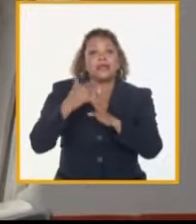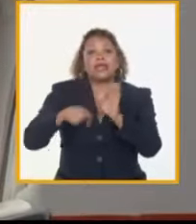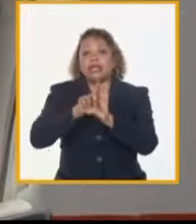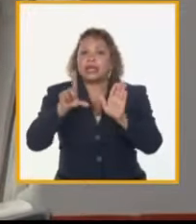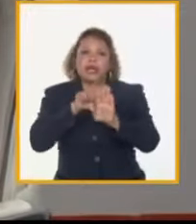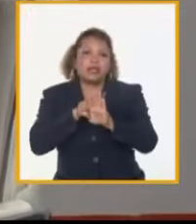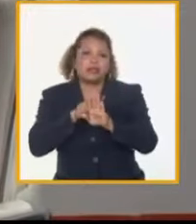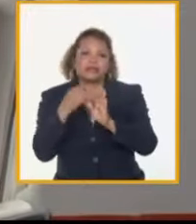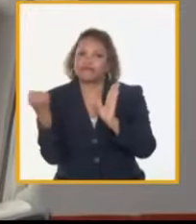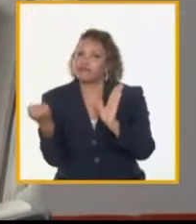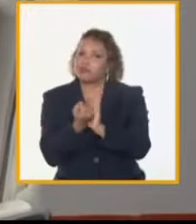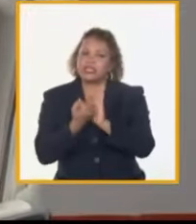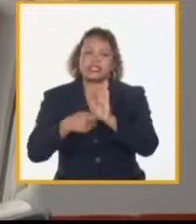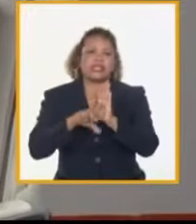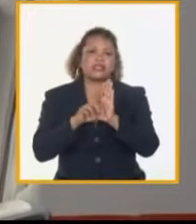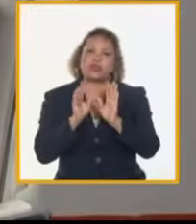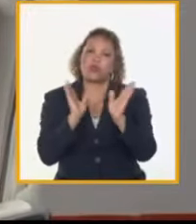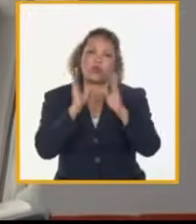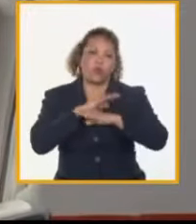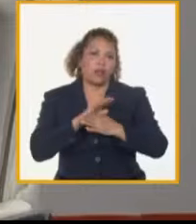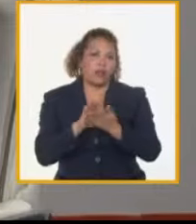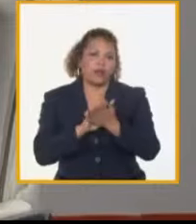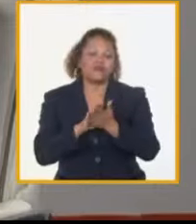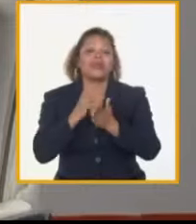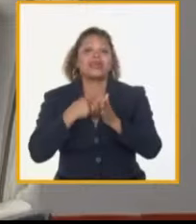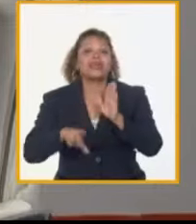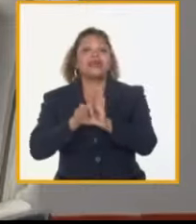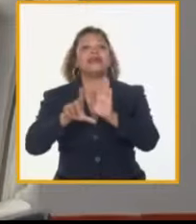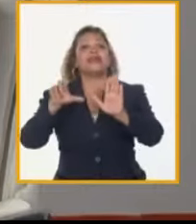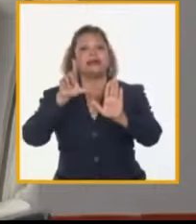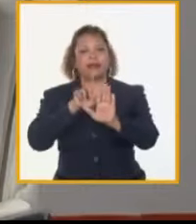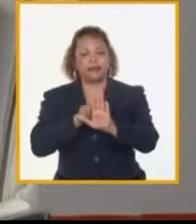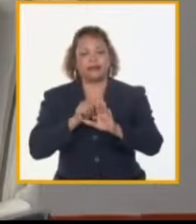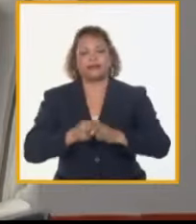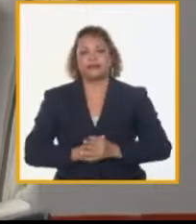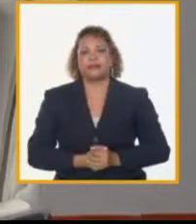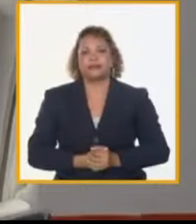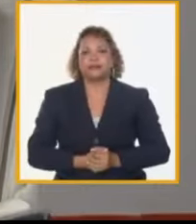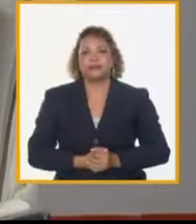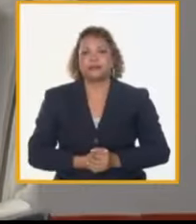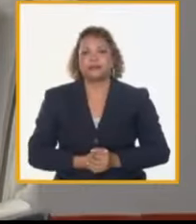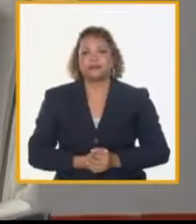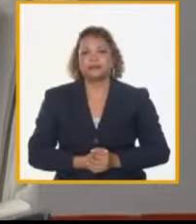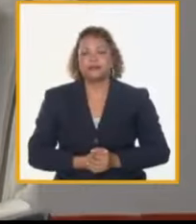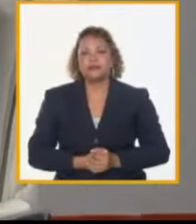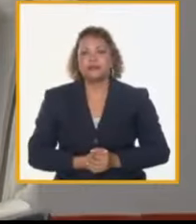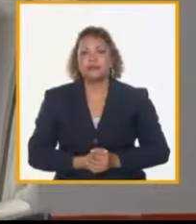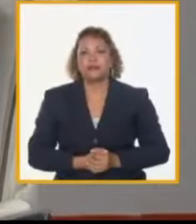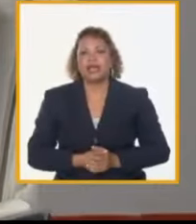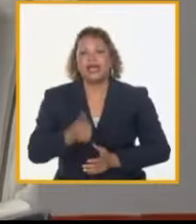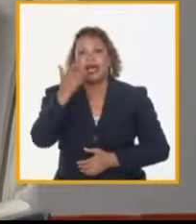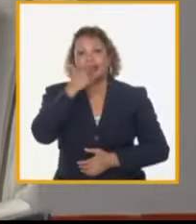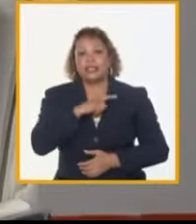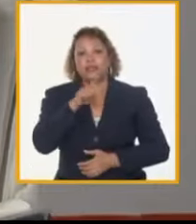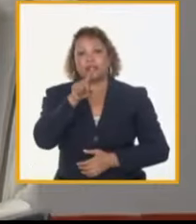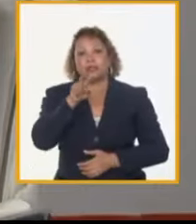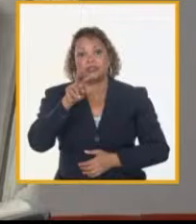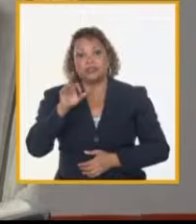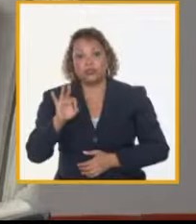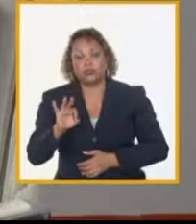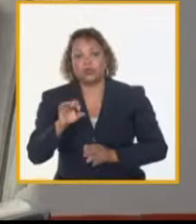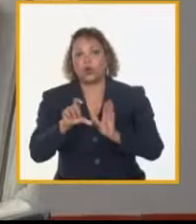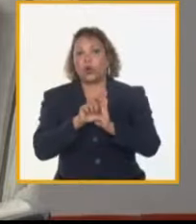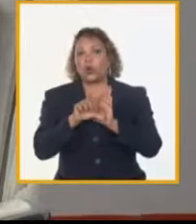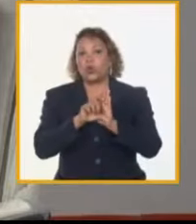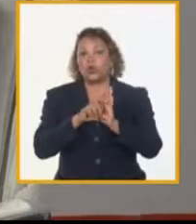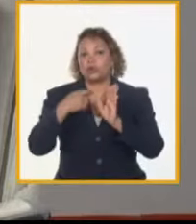y me permite dos minutos invocar al artículo 228 del Código Penal, dice: el que con ánimo de lucro realice cualquiera